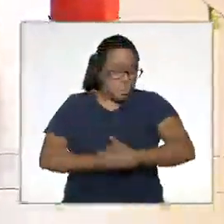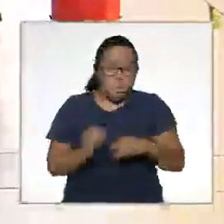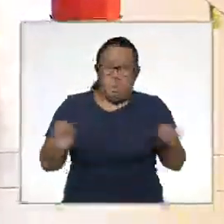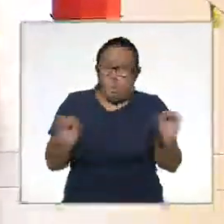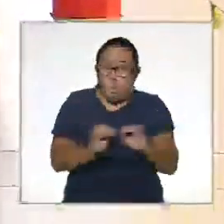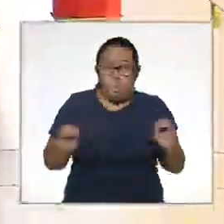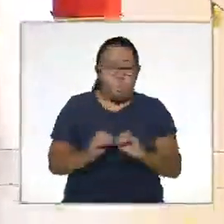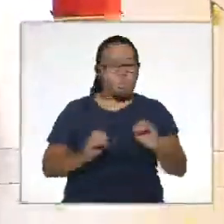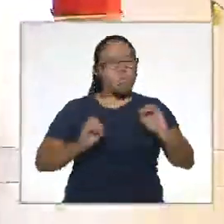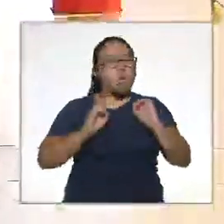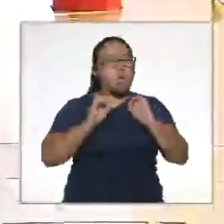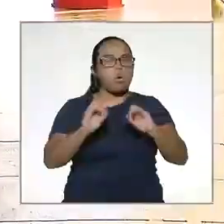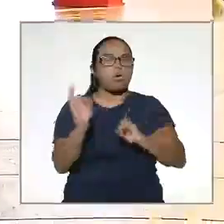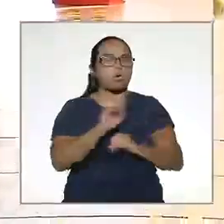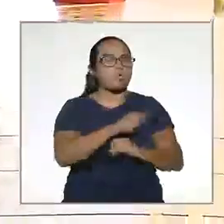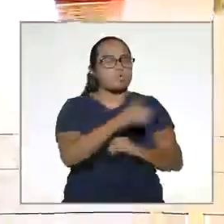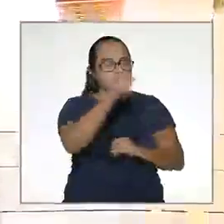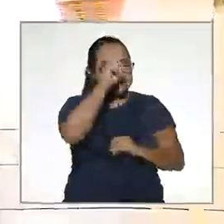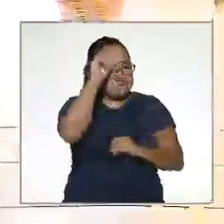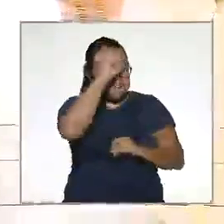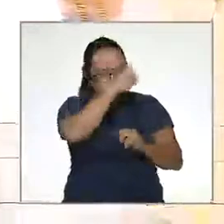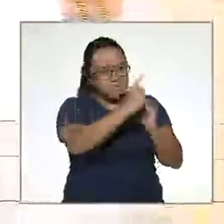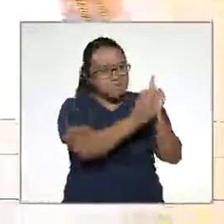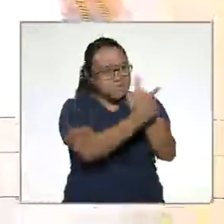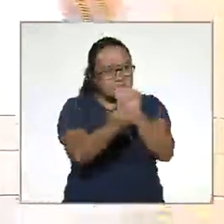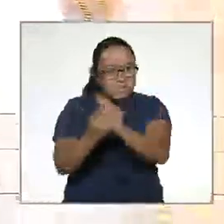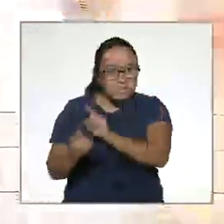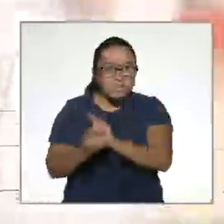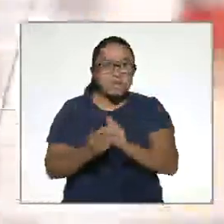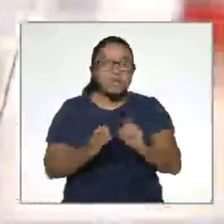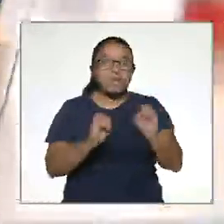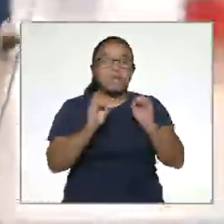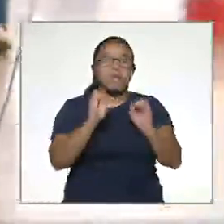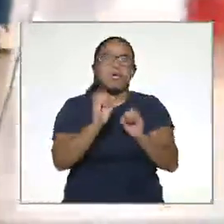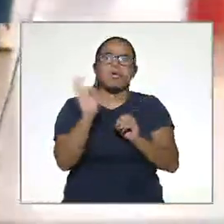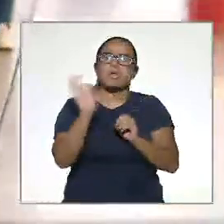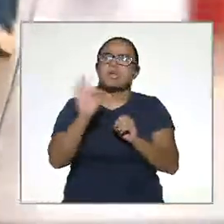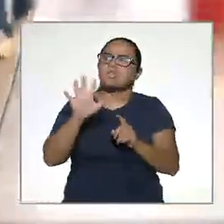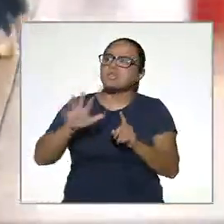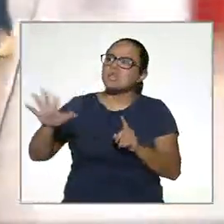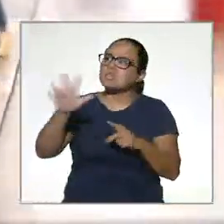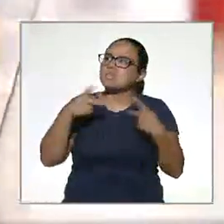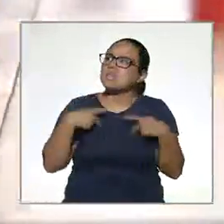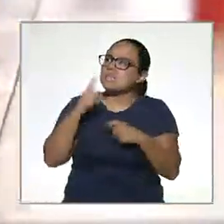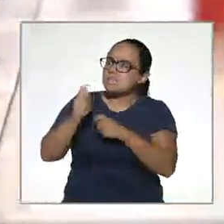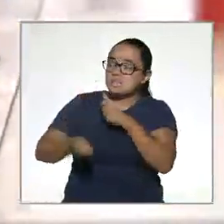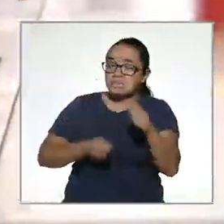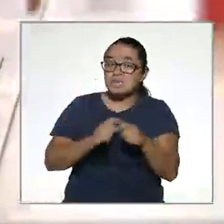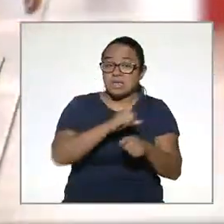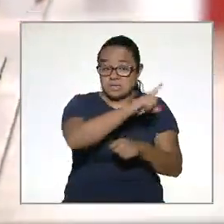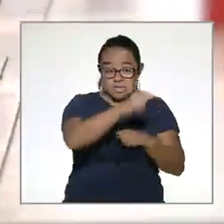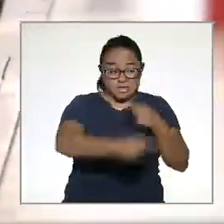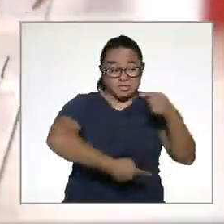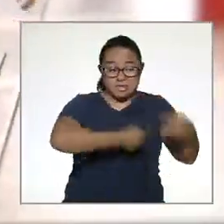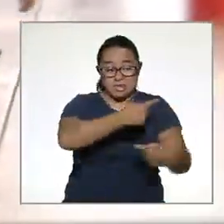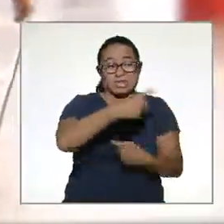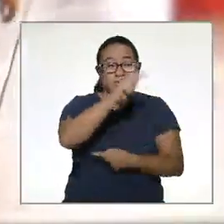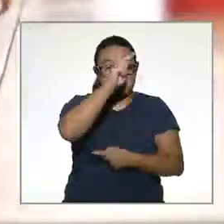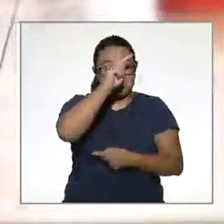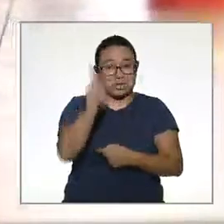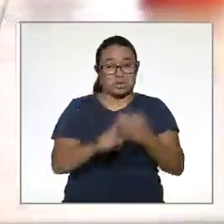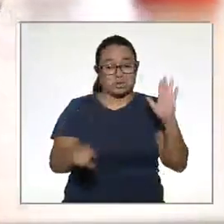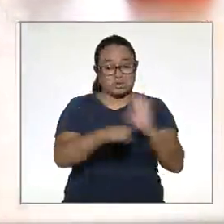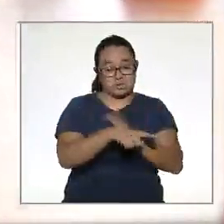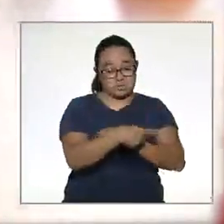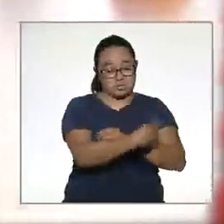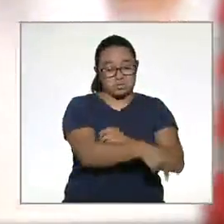faltan oportunidades de relacionarse y de experimentar lo que es estar en sociedad, las consecuencias pueden ser negativas para